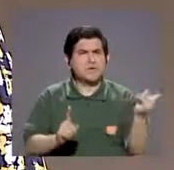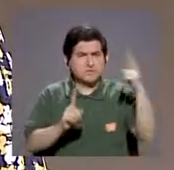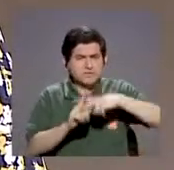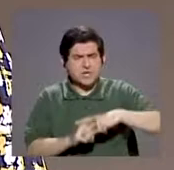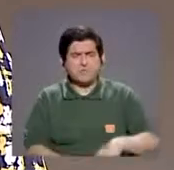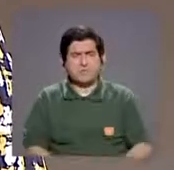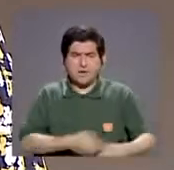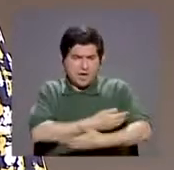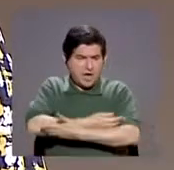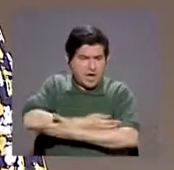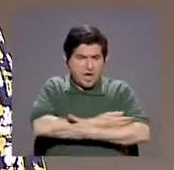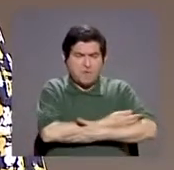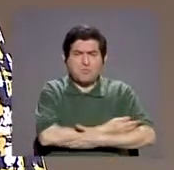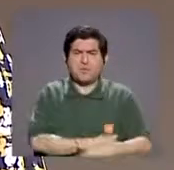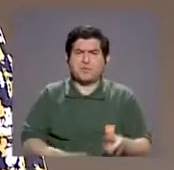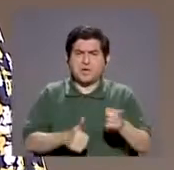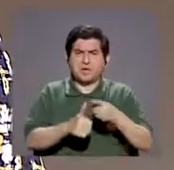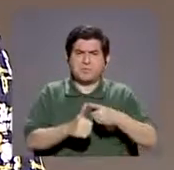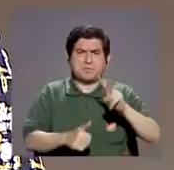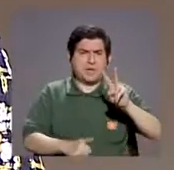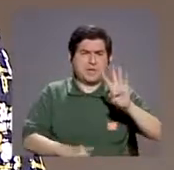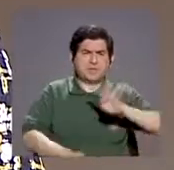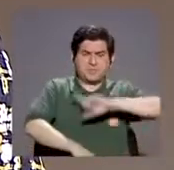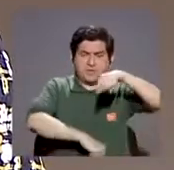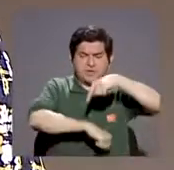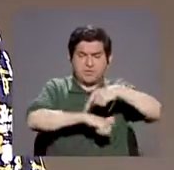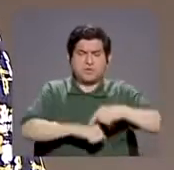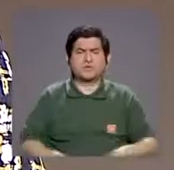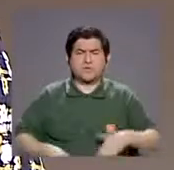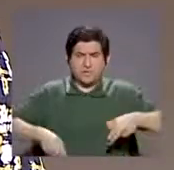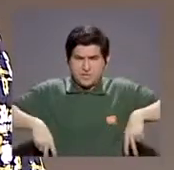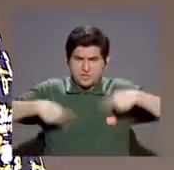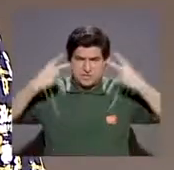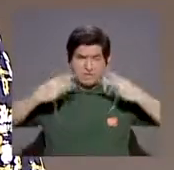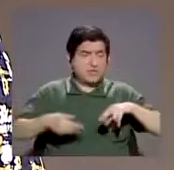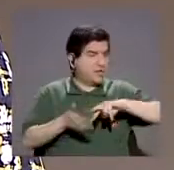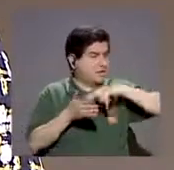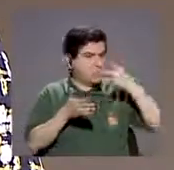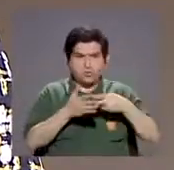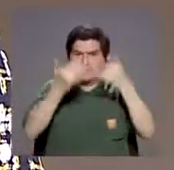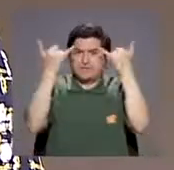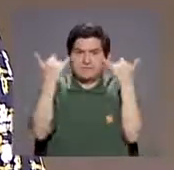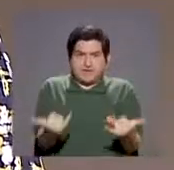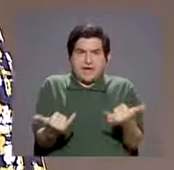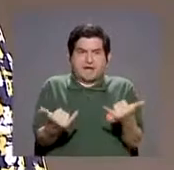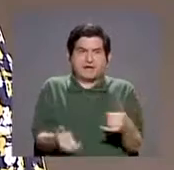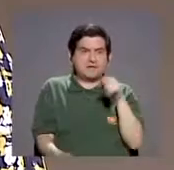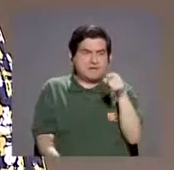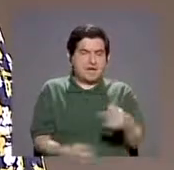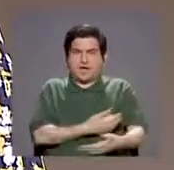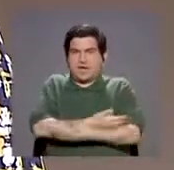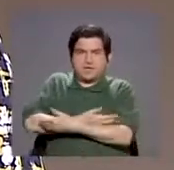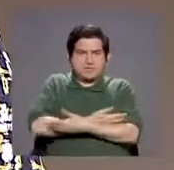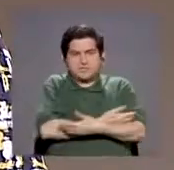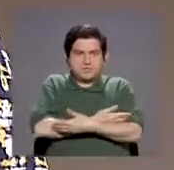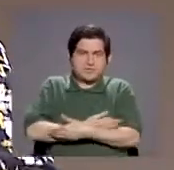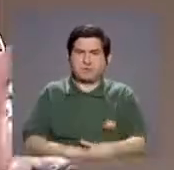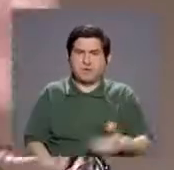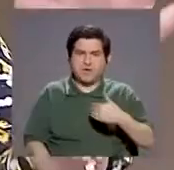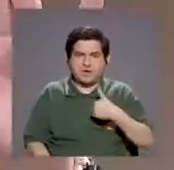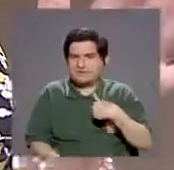las primeras 24 horas de su vida y obviamente alves ignacio no se convierte en ese momento en una persona ya sexualizada